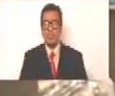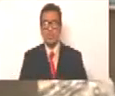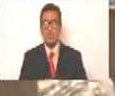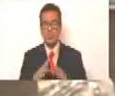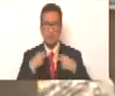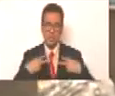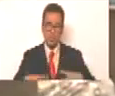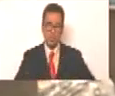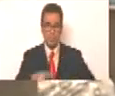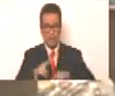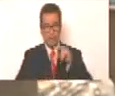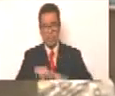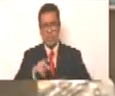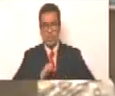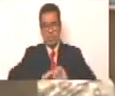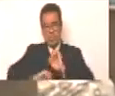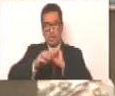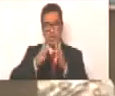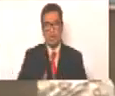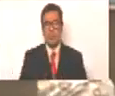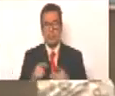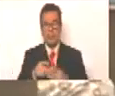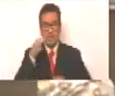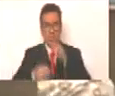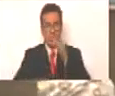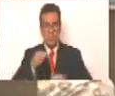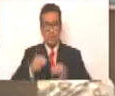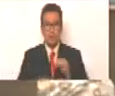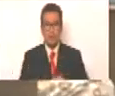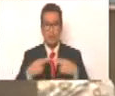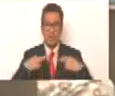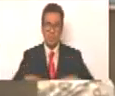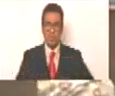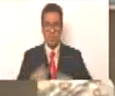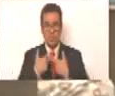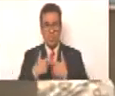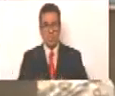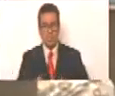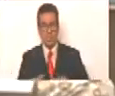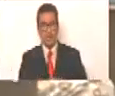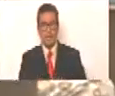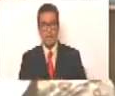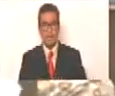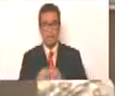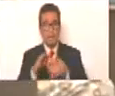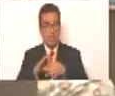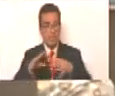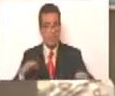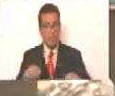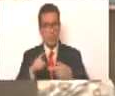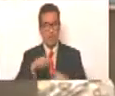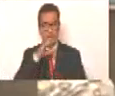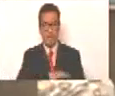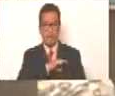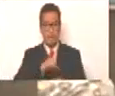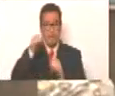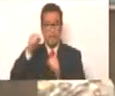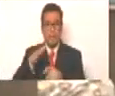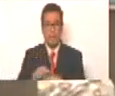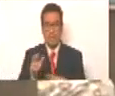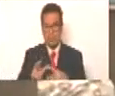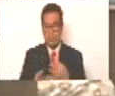construcción y a la defensa de una patria justa, humana, libre, soberana, independiente y socialista. Tercero,